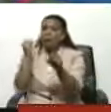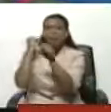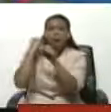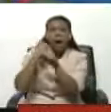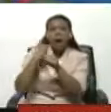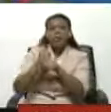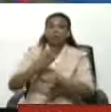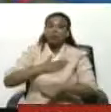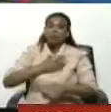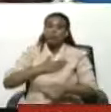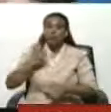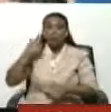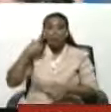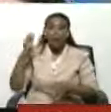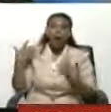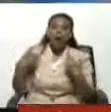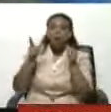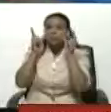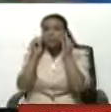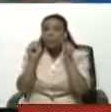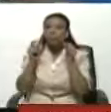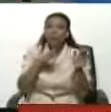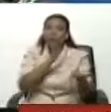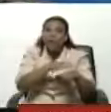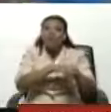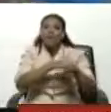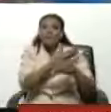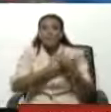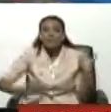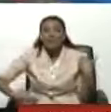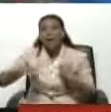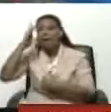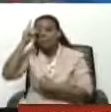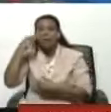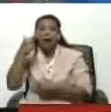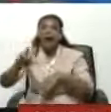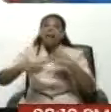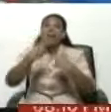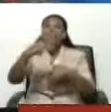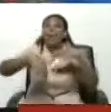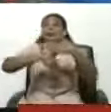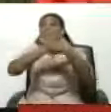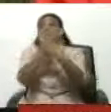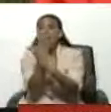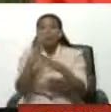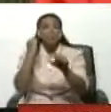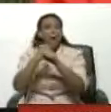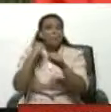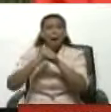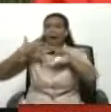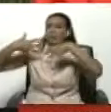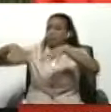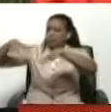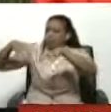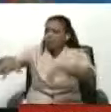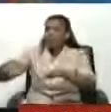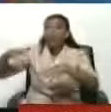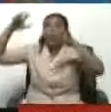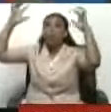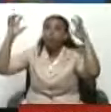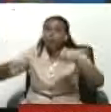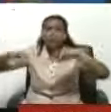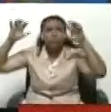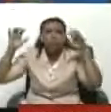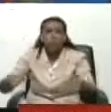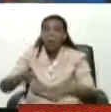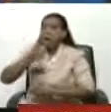tenía, así me quería escribirle a usted y decirle a la vicepresidenta, hasta las 2 de la madrugada hicimos tremenda marcha, bellísima, nos llovió, la